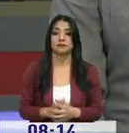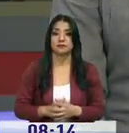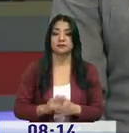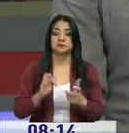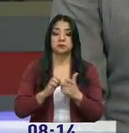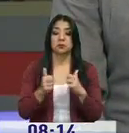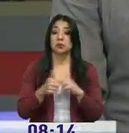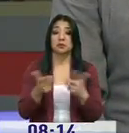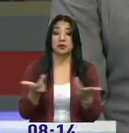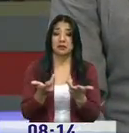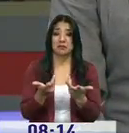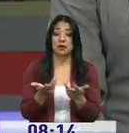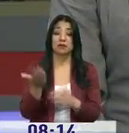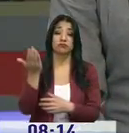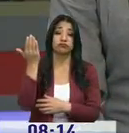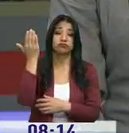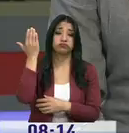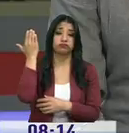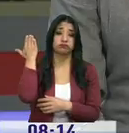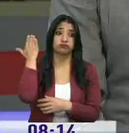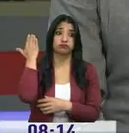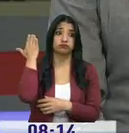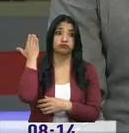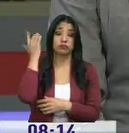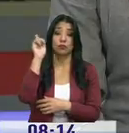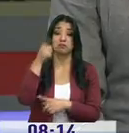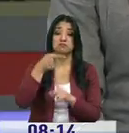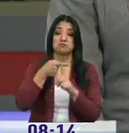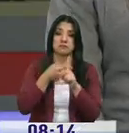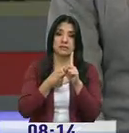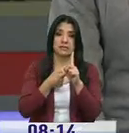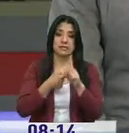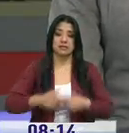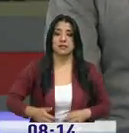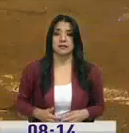en el lugar surgieron hace más de un mes